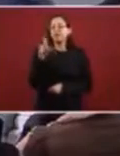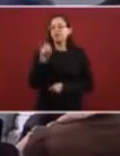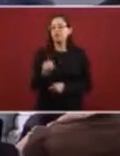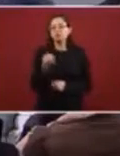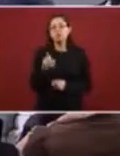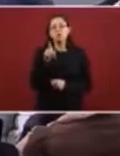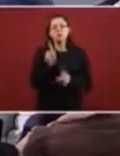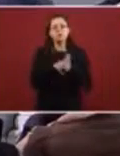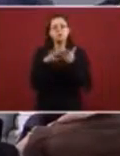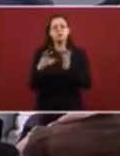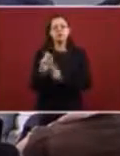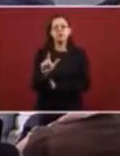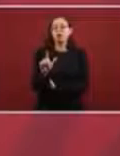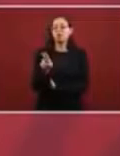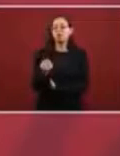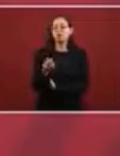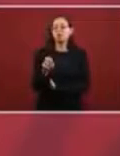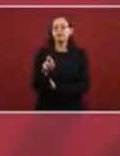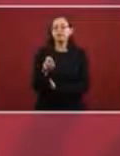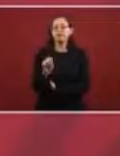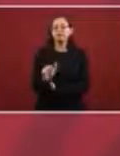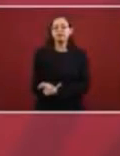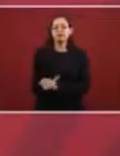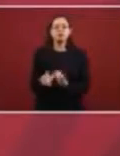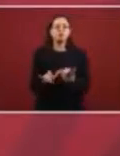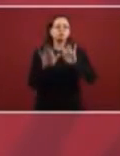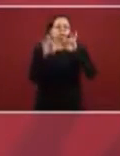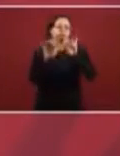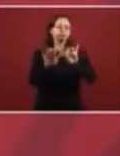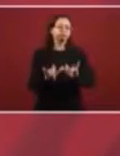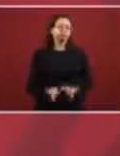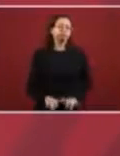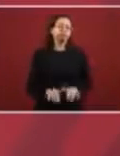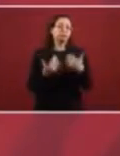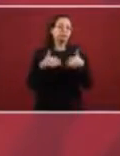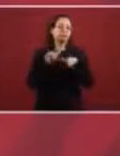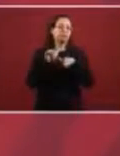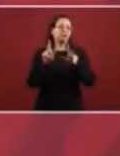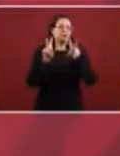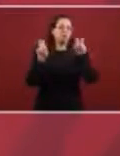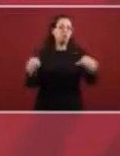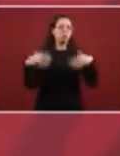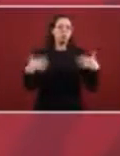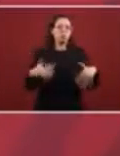muy interesante se los recomiendo sobre este tema